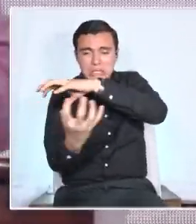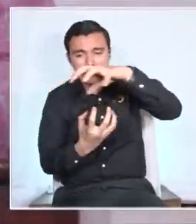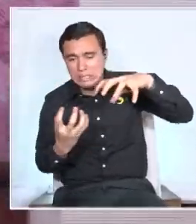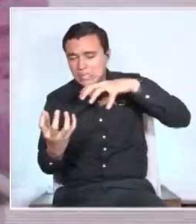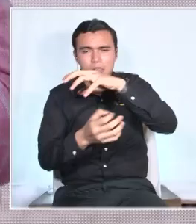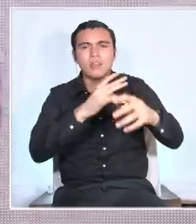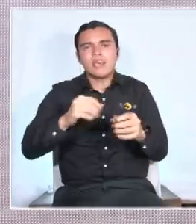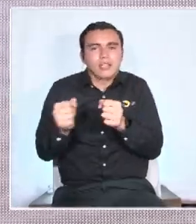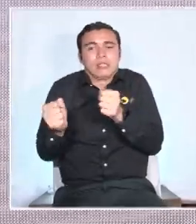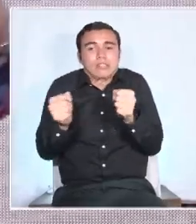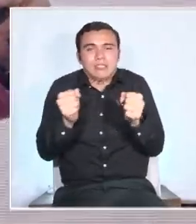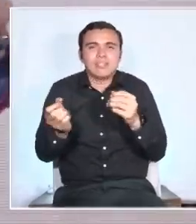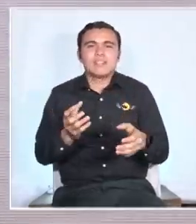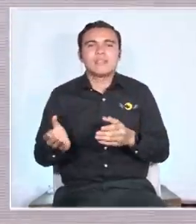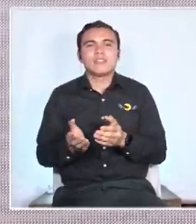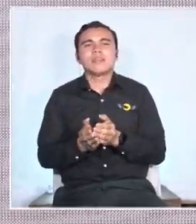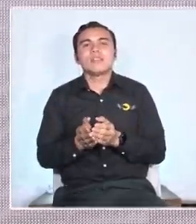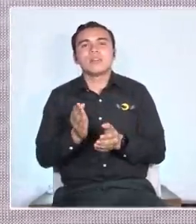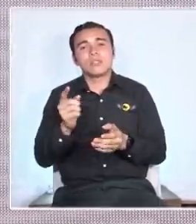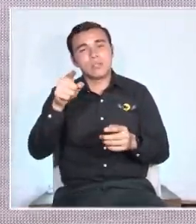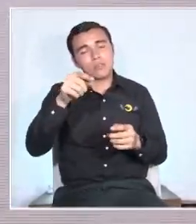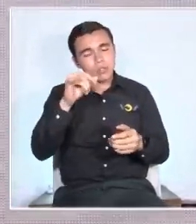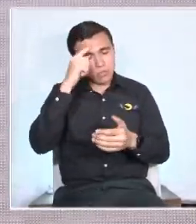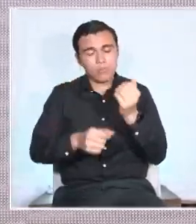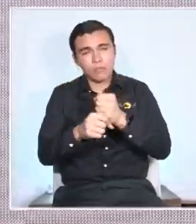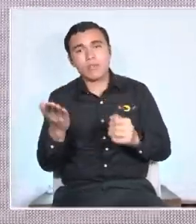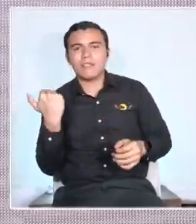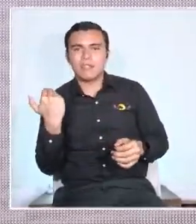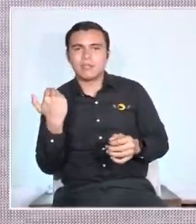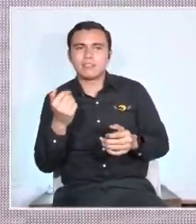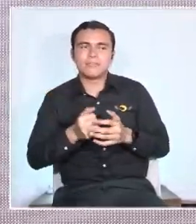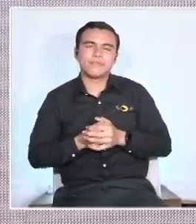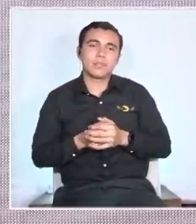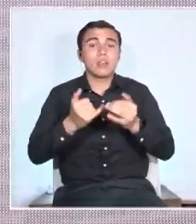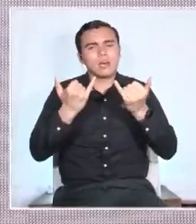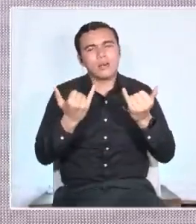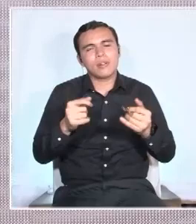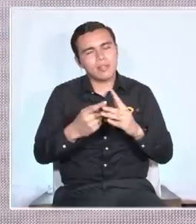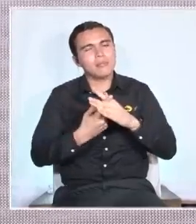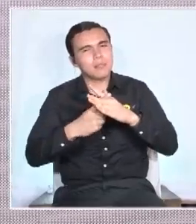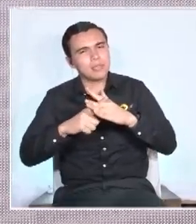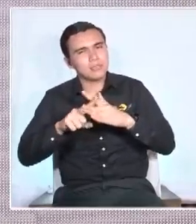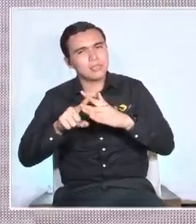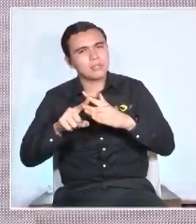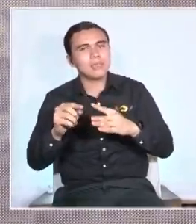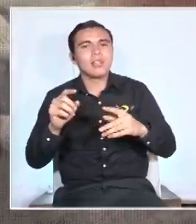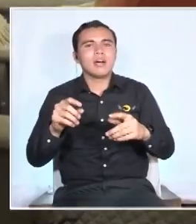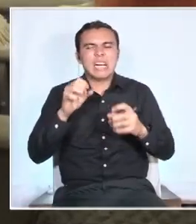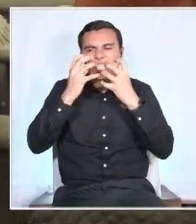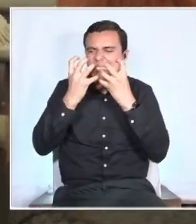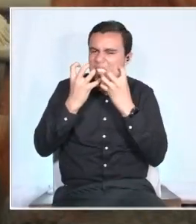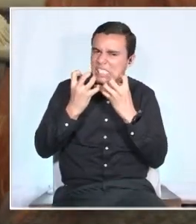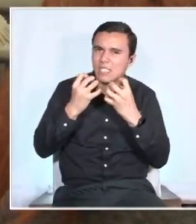tormenta, y sacude aquello en lo que tú confiabas, ahora empiezas a renegar